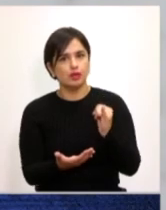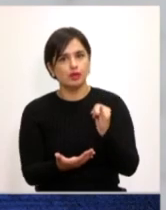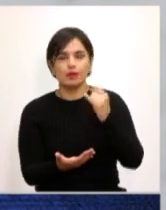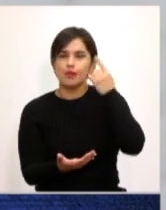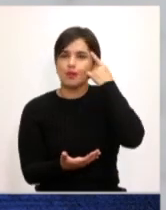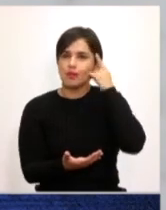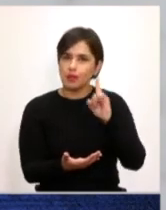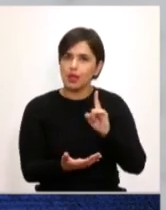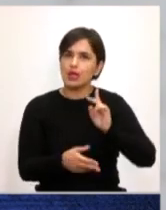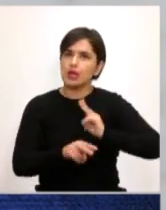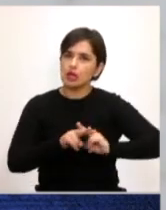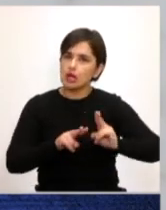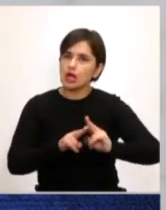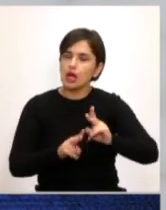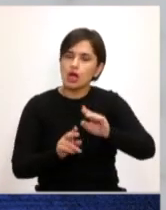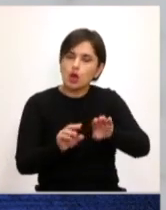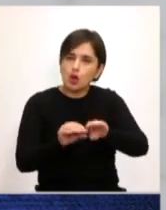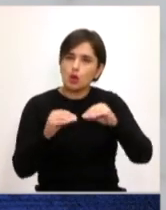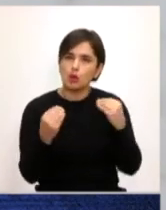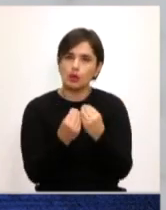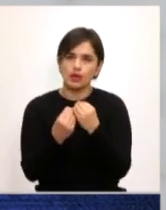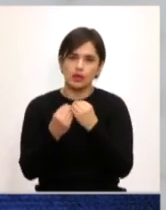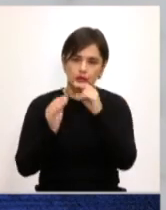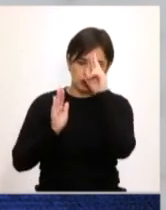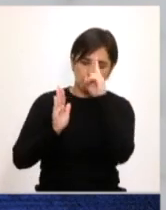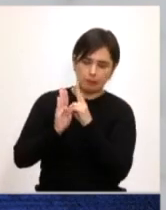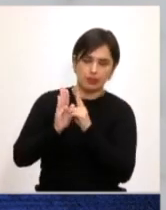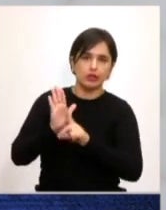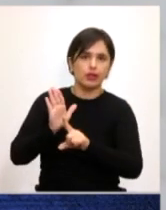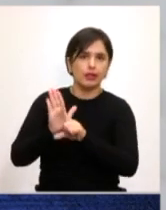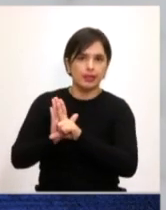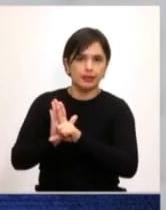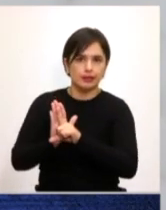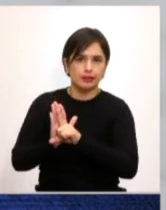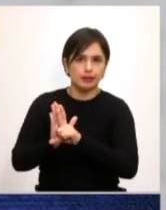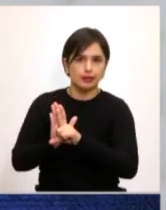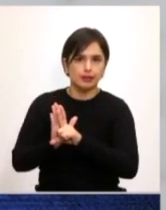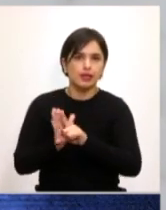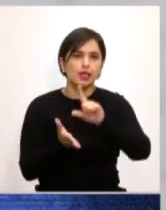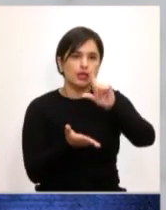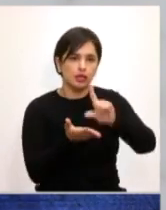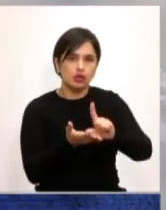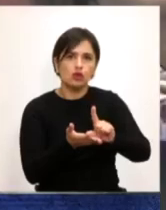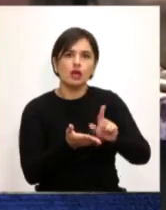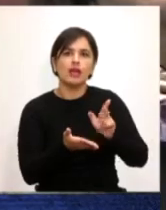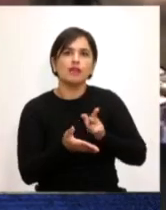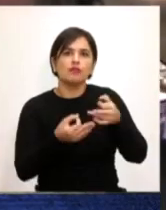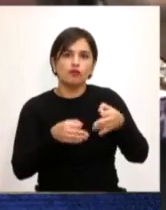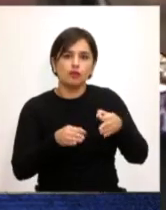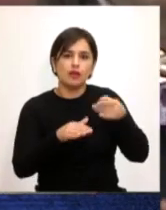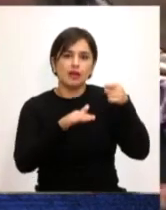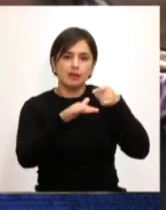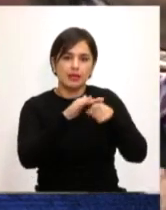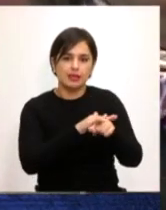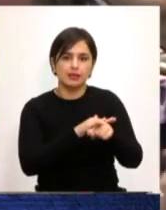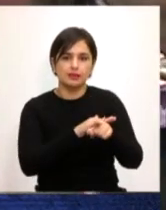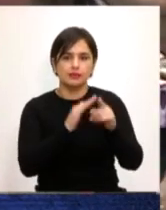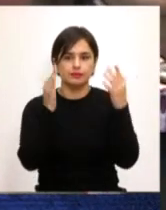medida que lo hagan con pleno respeto a nuestra legislación y por los pasos habilitados para su ingreso.